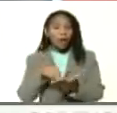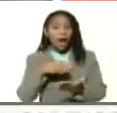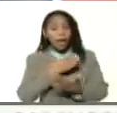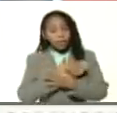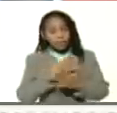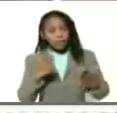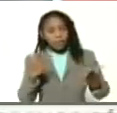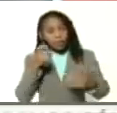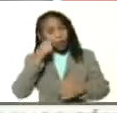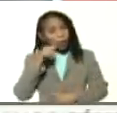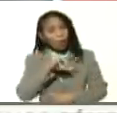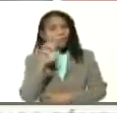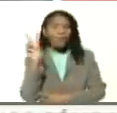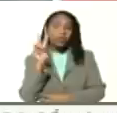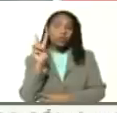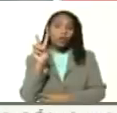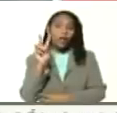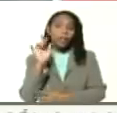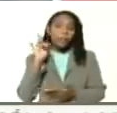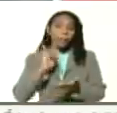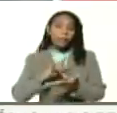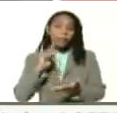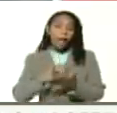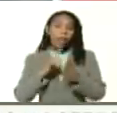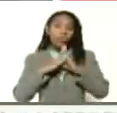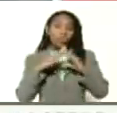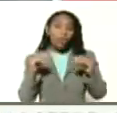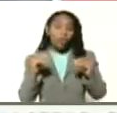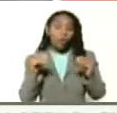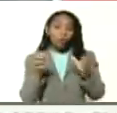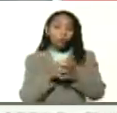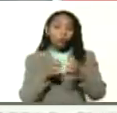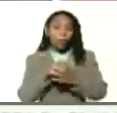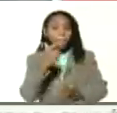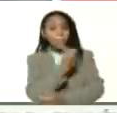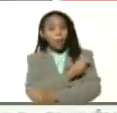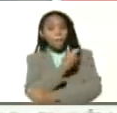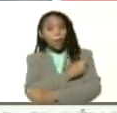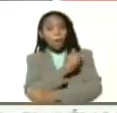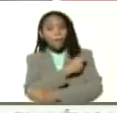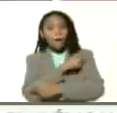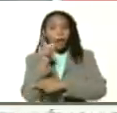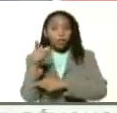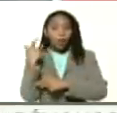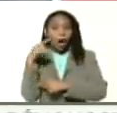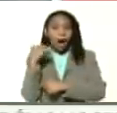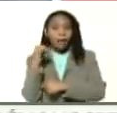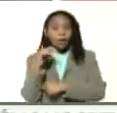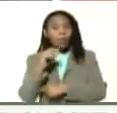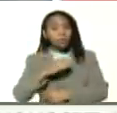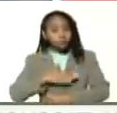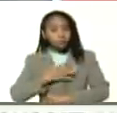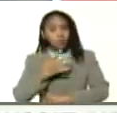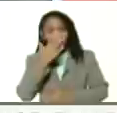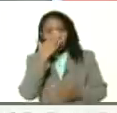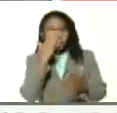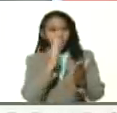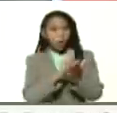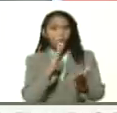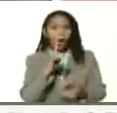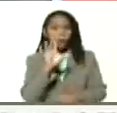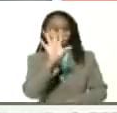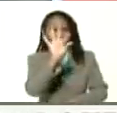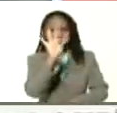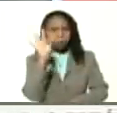servicio del pueblo de Venezuela de participar en todos los candidatos vacunales que ellos tienen y que uno pueda directamente